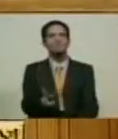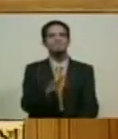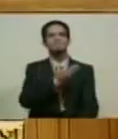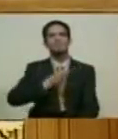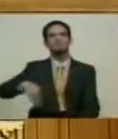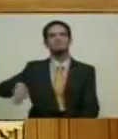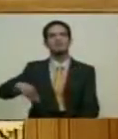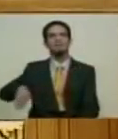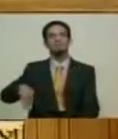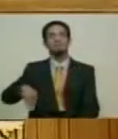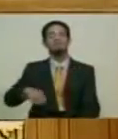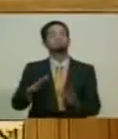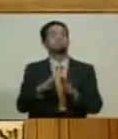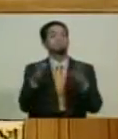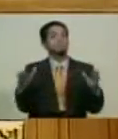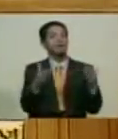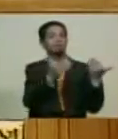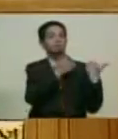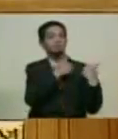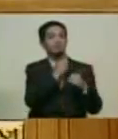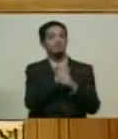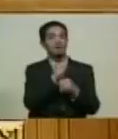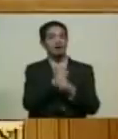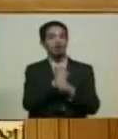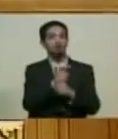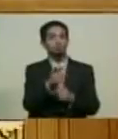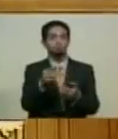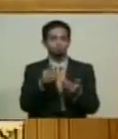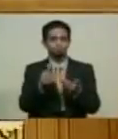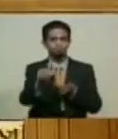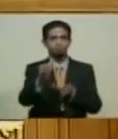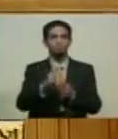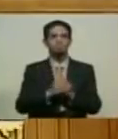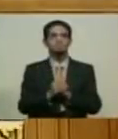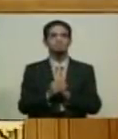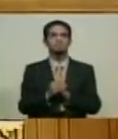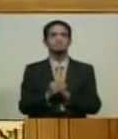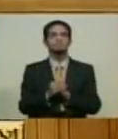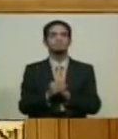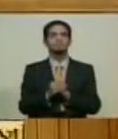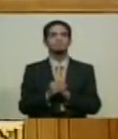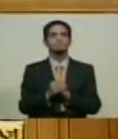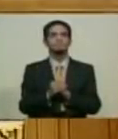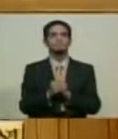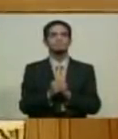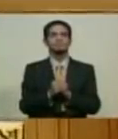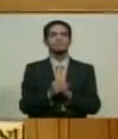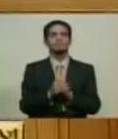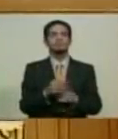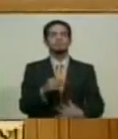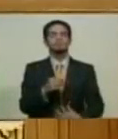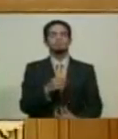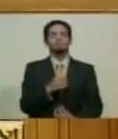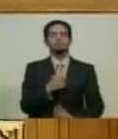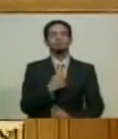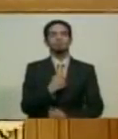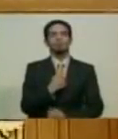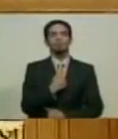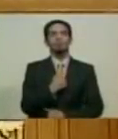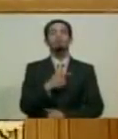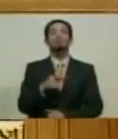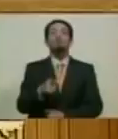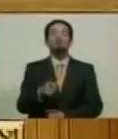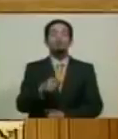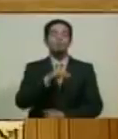tarea para llevarla adelante. Y yo, como parte de esta Asamblea